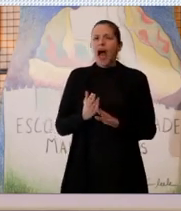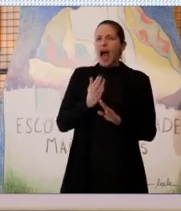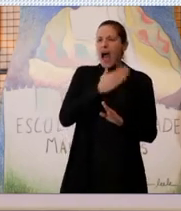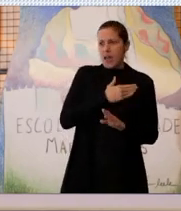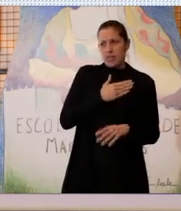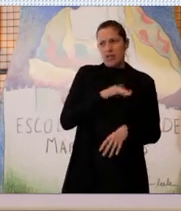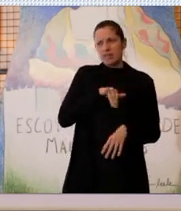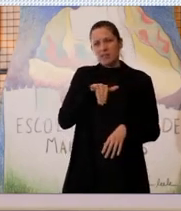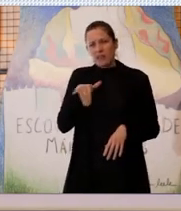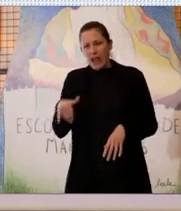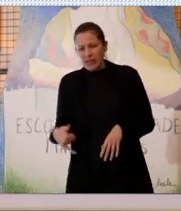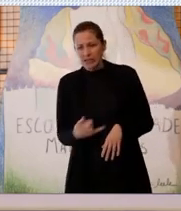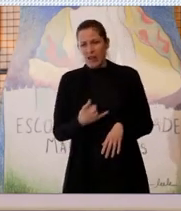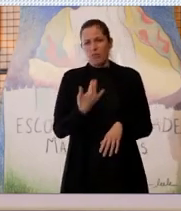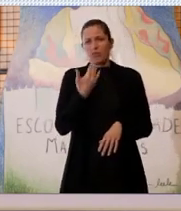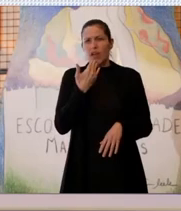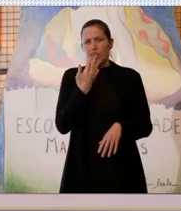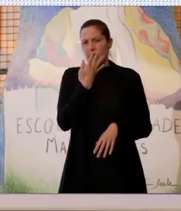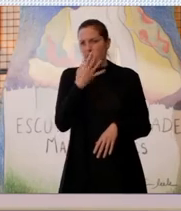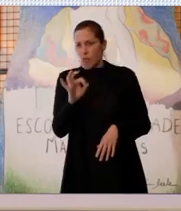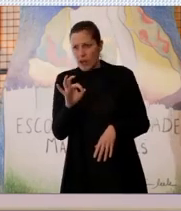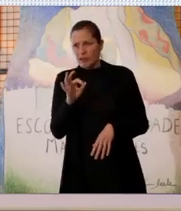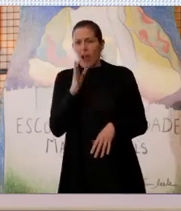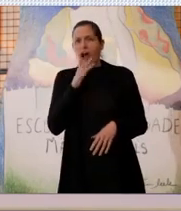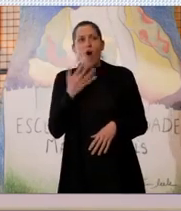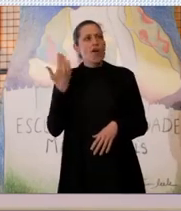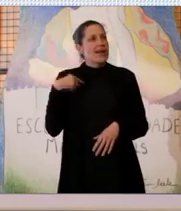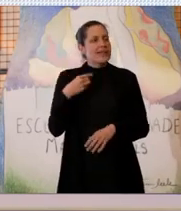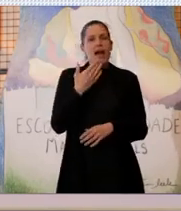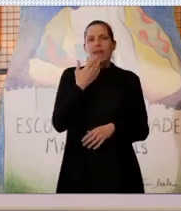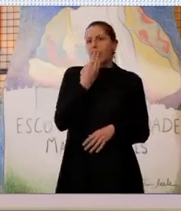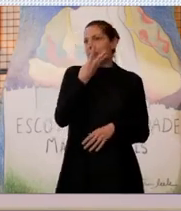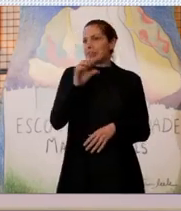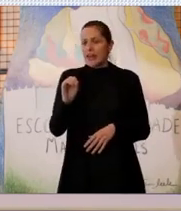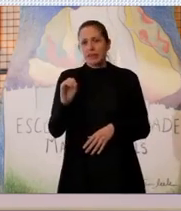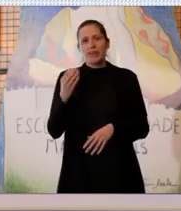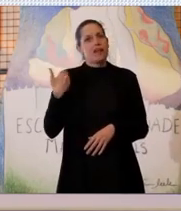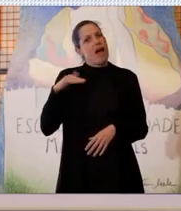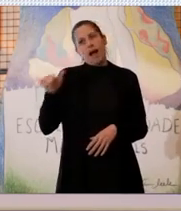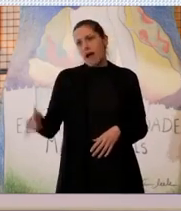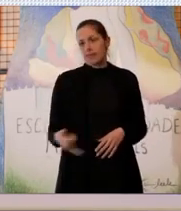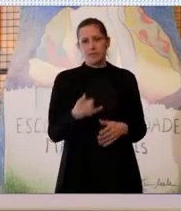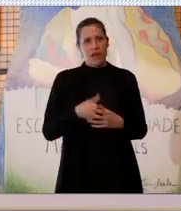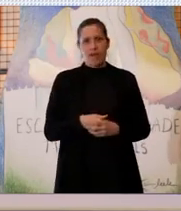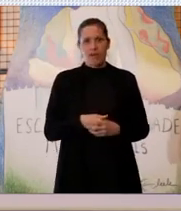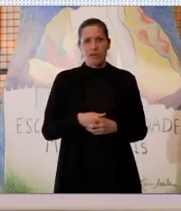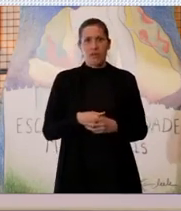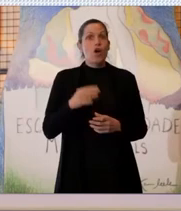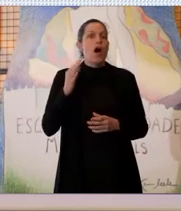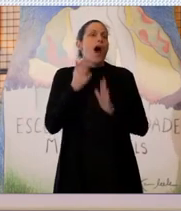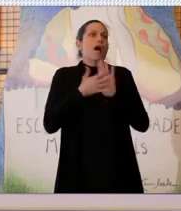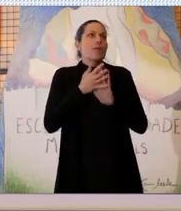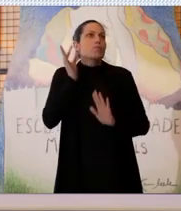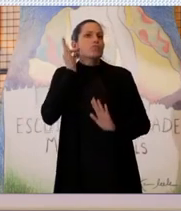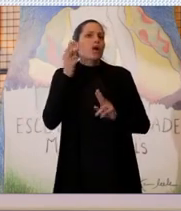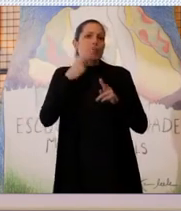con los 40 ahora con veintitantos y treinta ya estáis cansados las mujeres en política cómo es posible